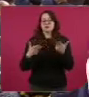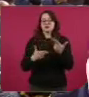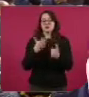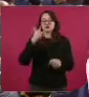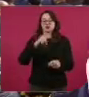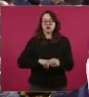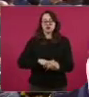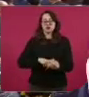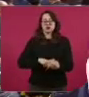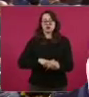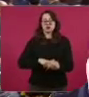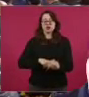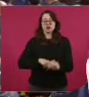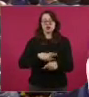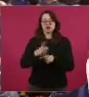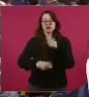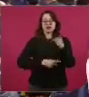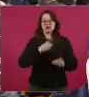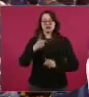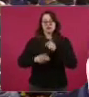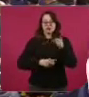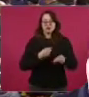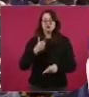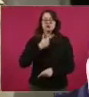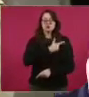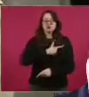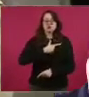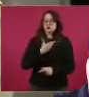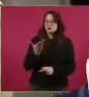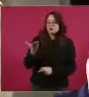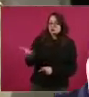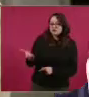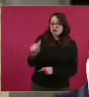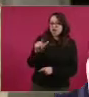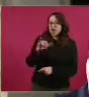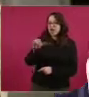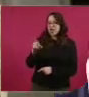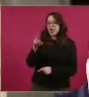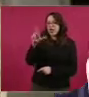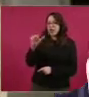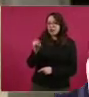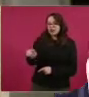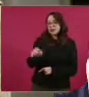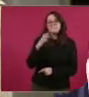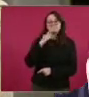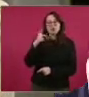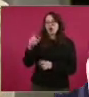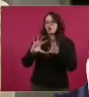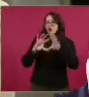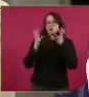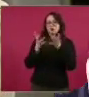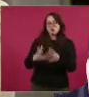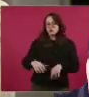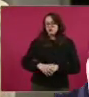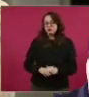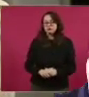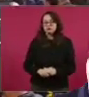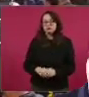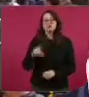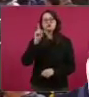nos honra de poder premiar a una Alejandra Valencia que se ha consolidado como una de las mejores del mundo. Una